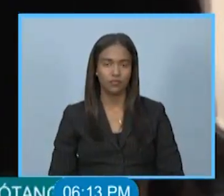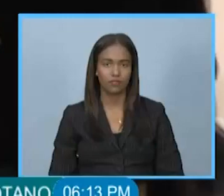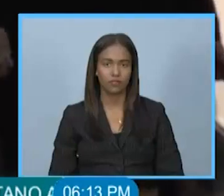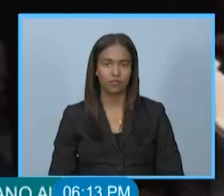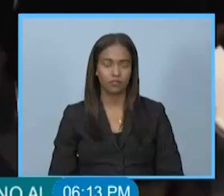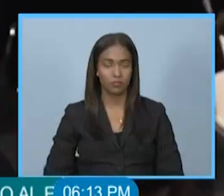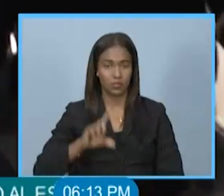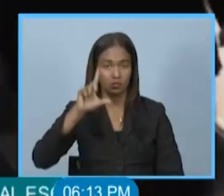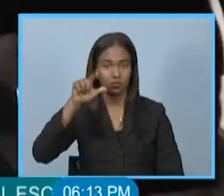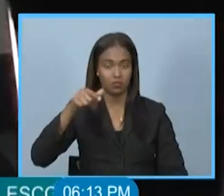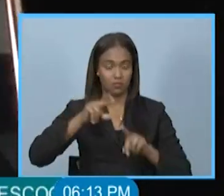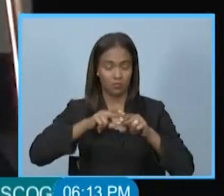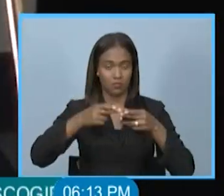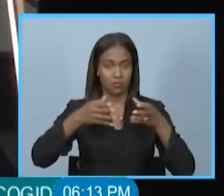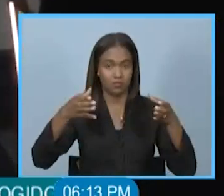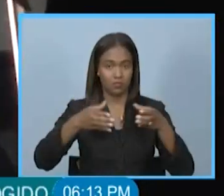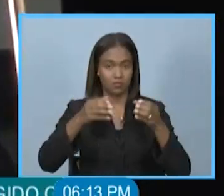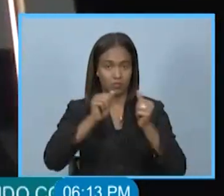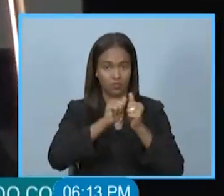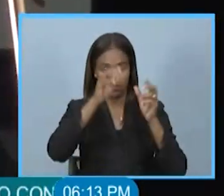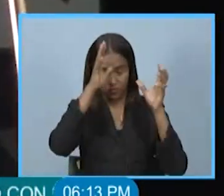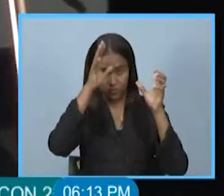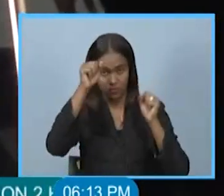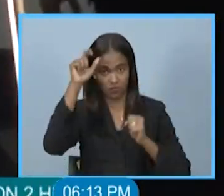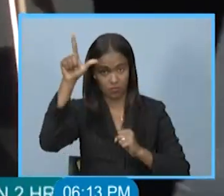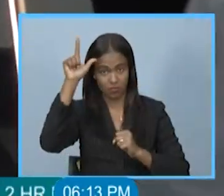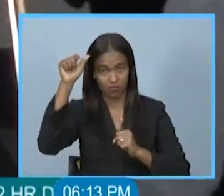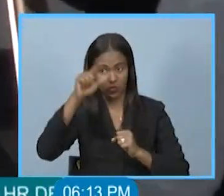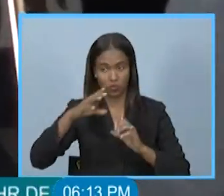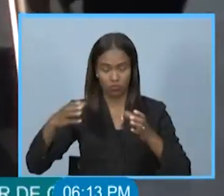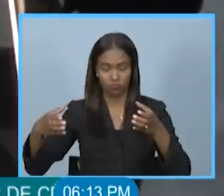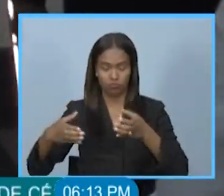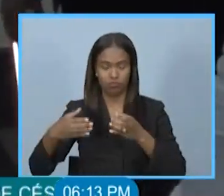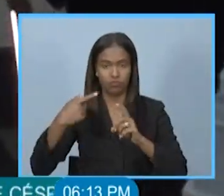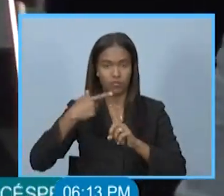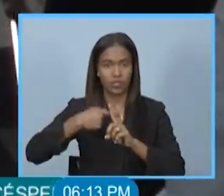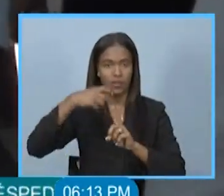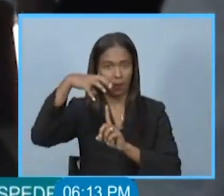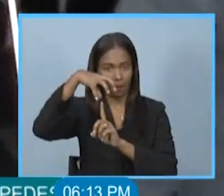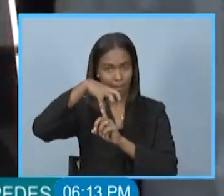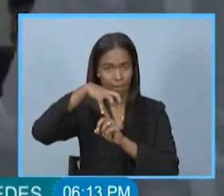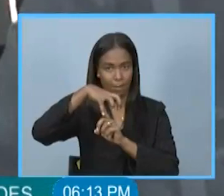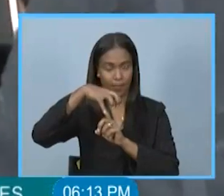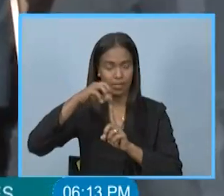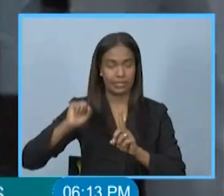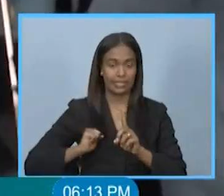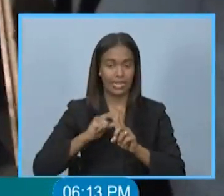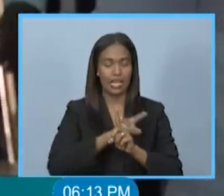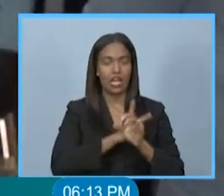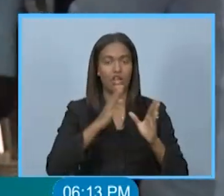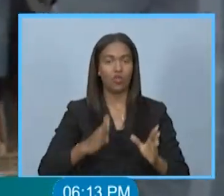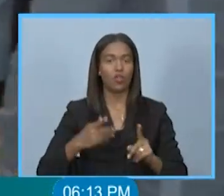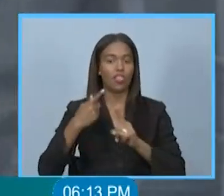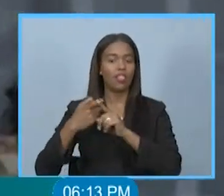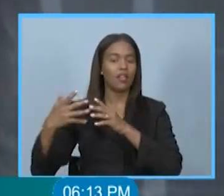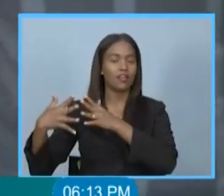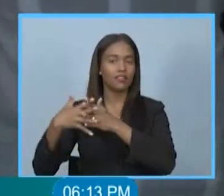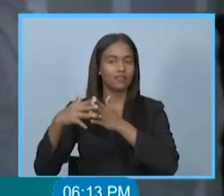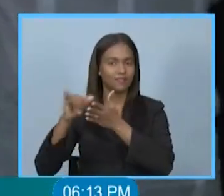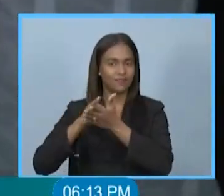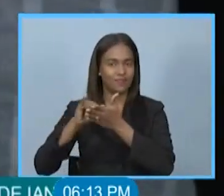luego de un encuentro con el presidente Luis abinader en su despacho del Palacio Nacional el senador por el estado de Nueva York